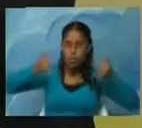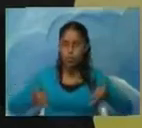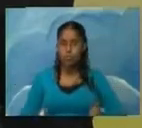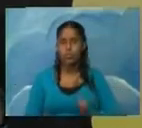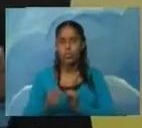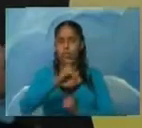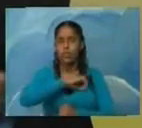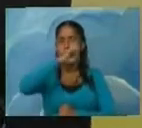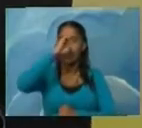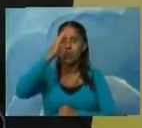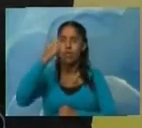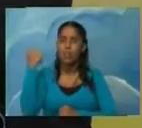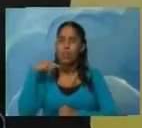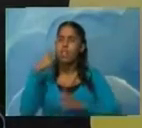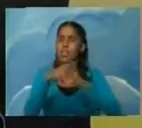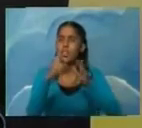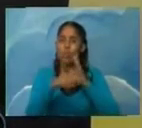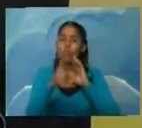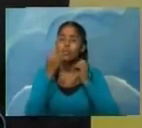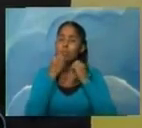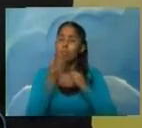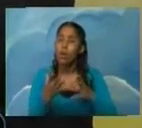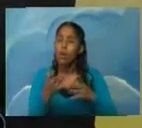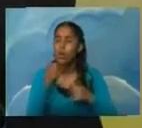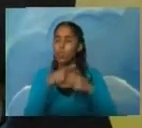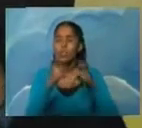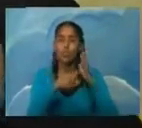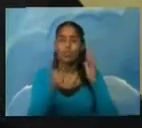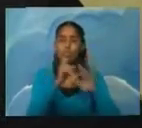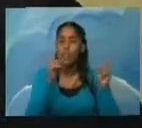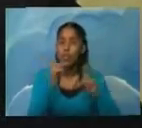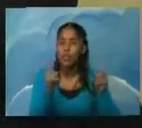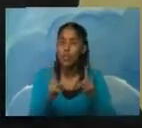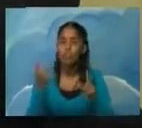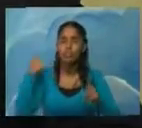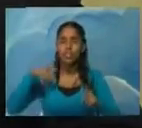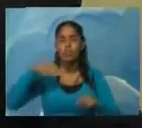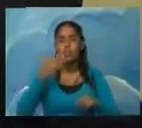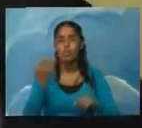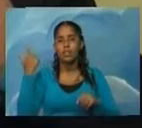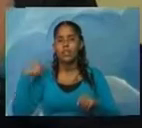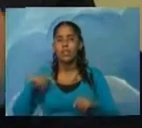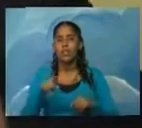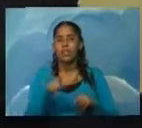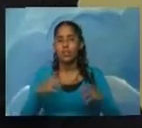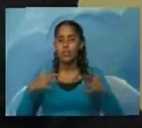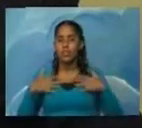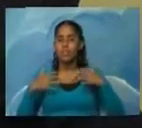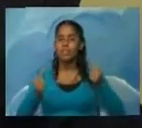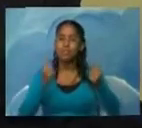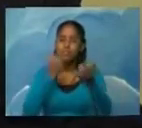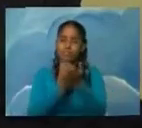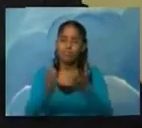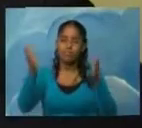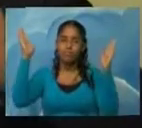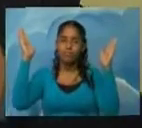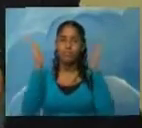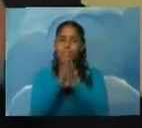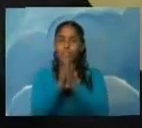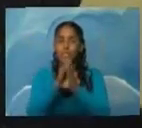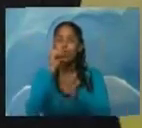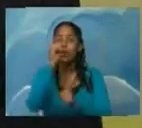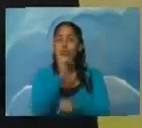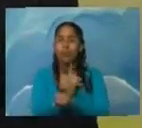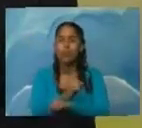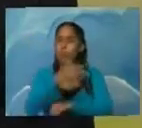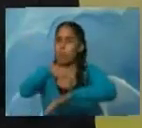que hay cosas que nos convienen y otras cosas que no. Tenemos nosotros que tener una santidad, no solamente por fuera,